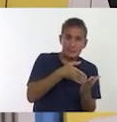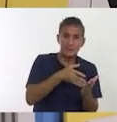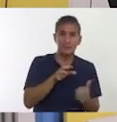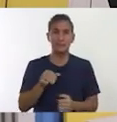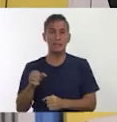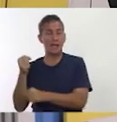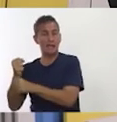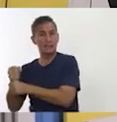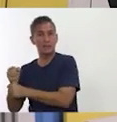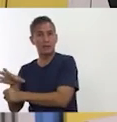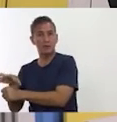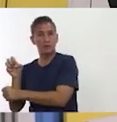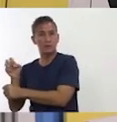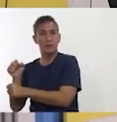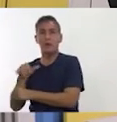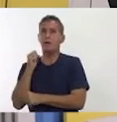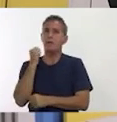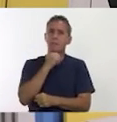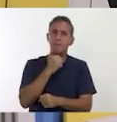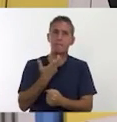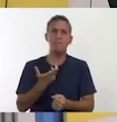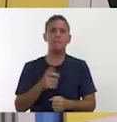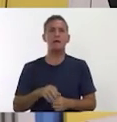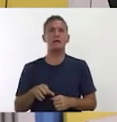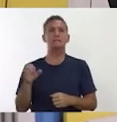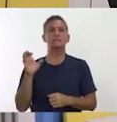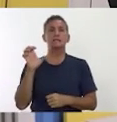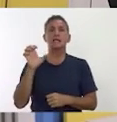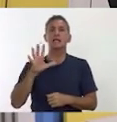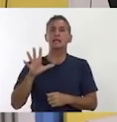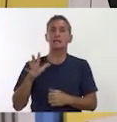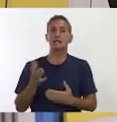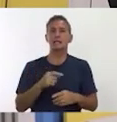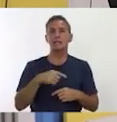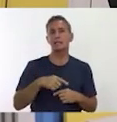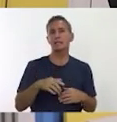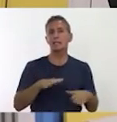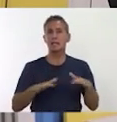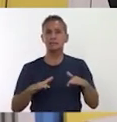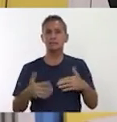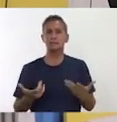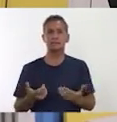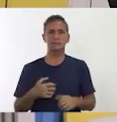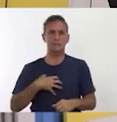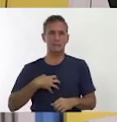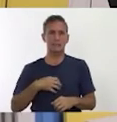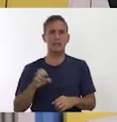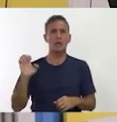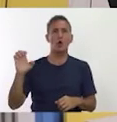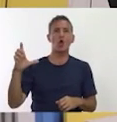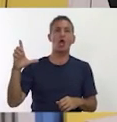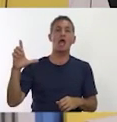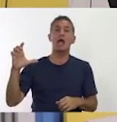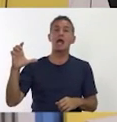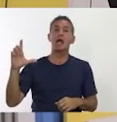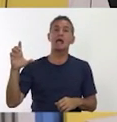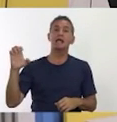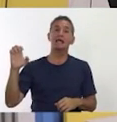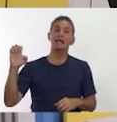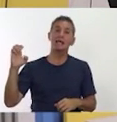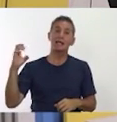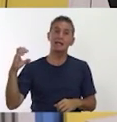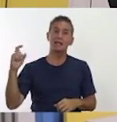extracción más la energía cinética que tienen los fotoelectrones. ¿Cómo se calcula la energía de la